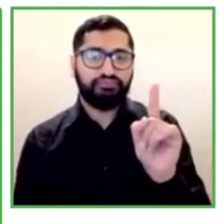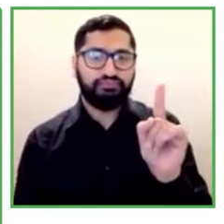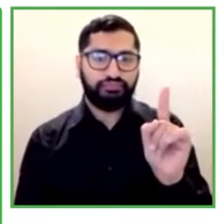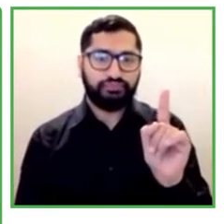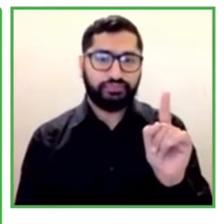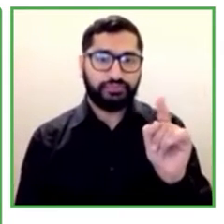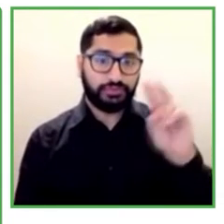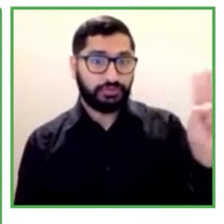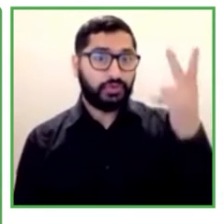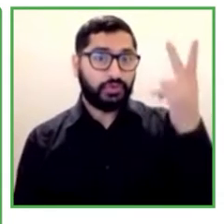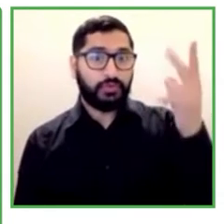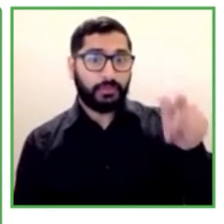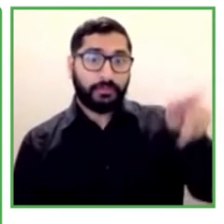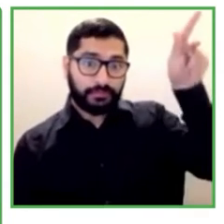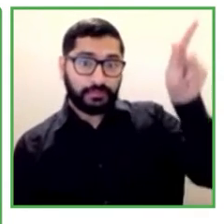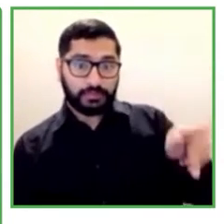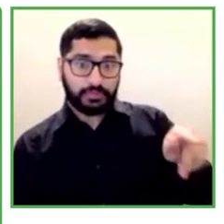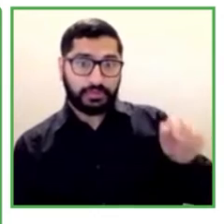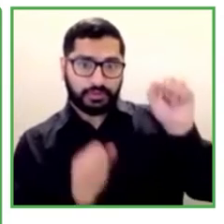Katia,